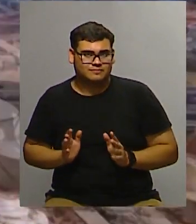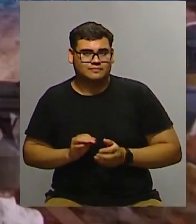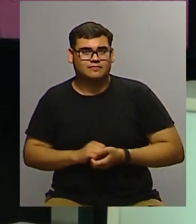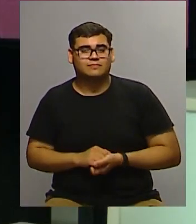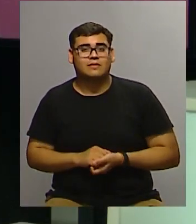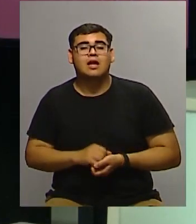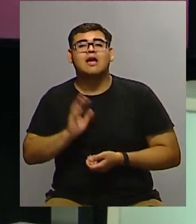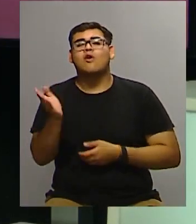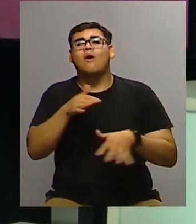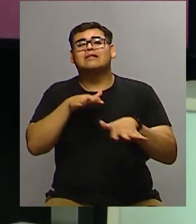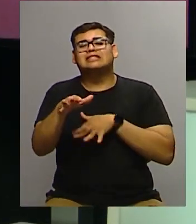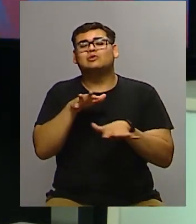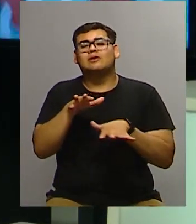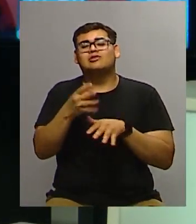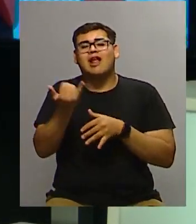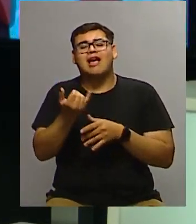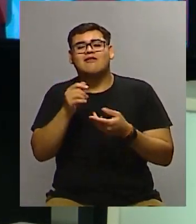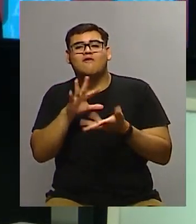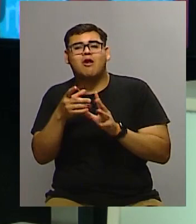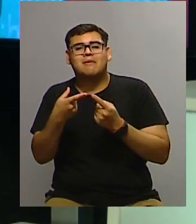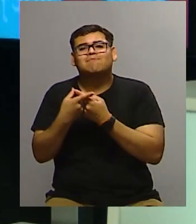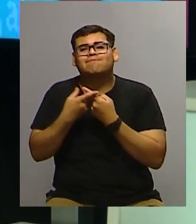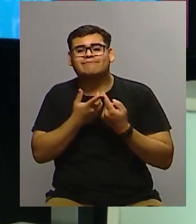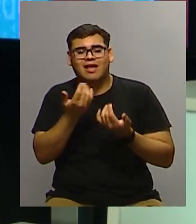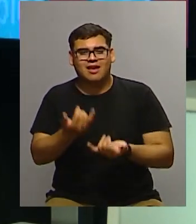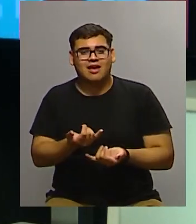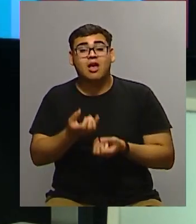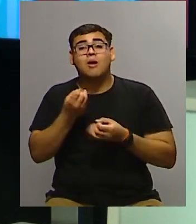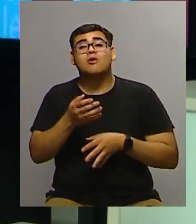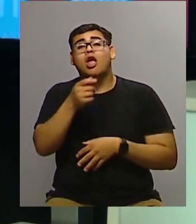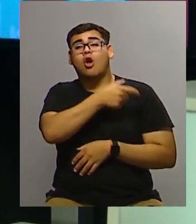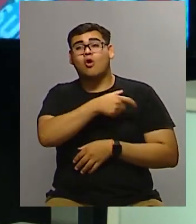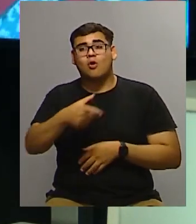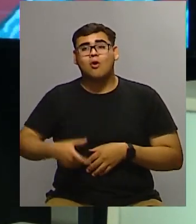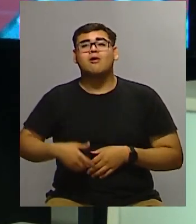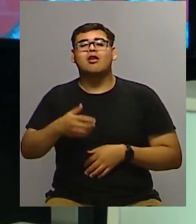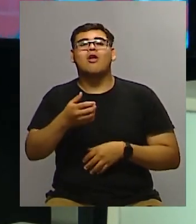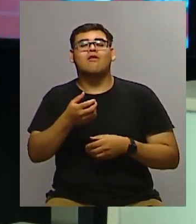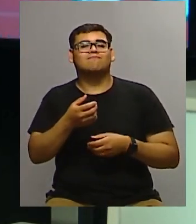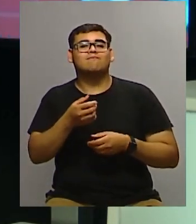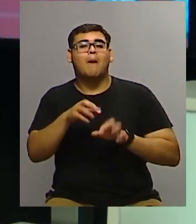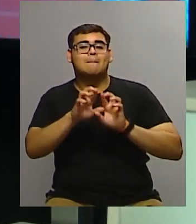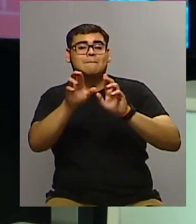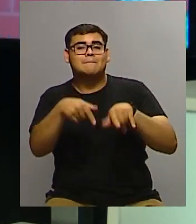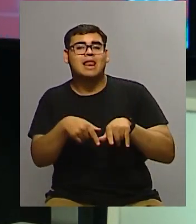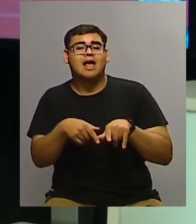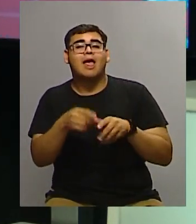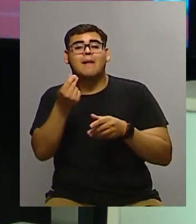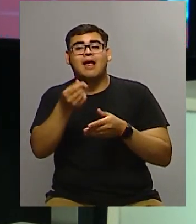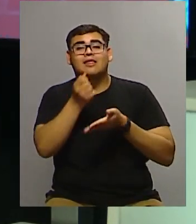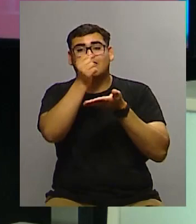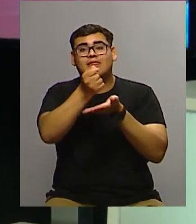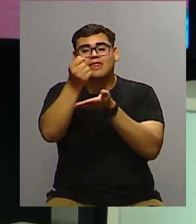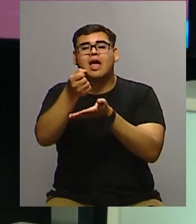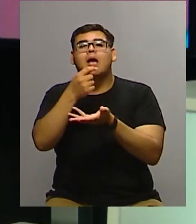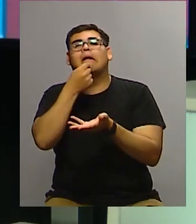situación genera fricciones, sobre todo las medidas, porque es real que el gobierno por ahí, a través de distintos programas, da asistencia, pero muchos dicen, bueno, son parches en medio de una crisis